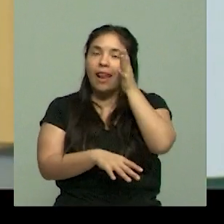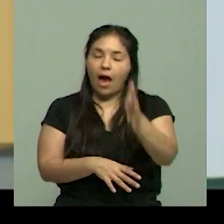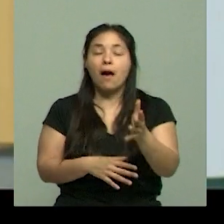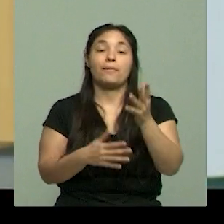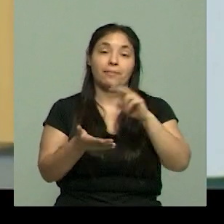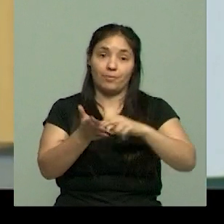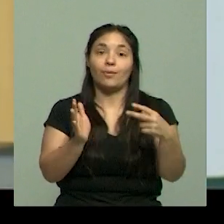con internaciones,